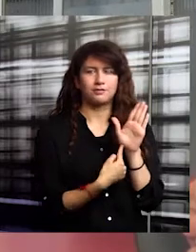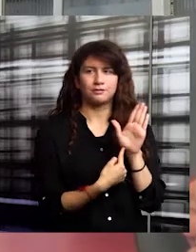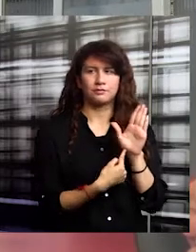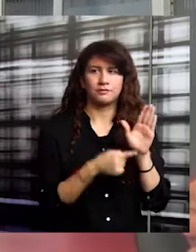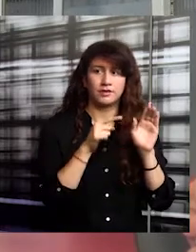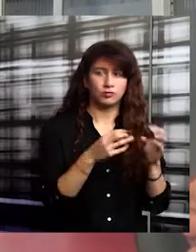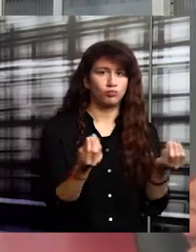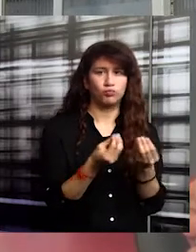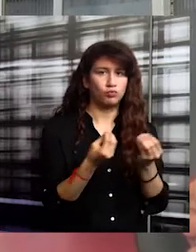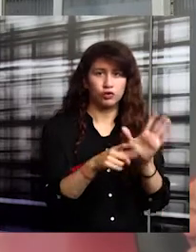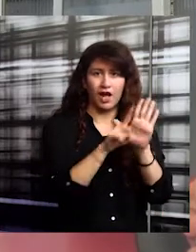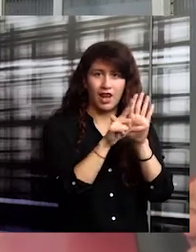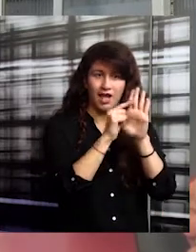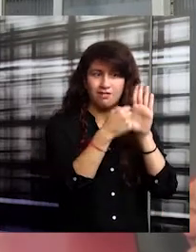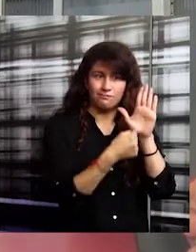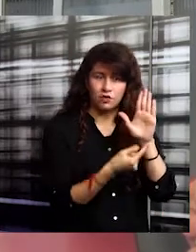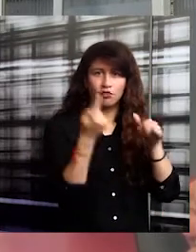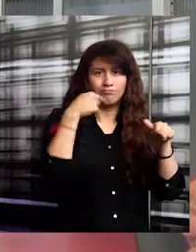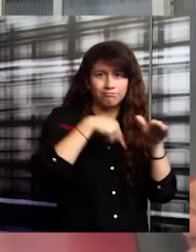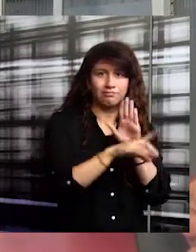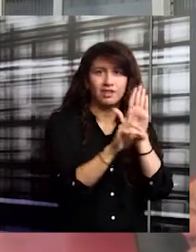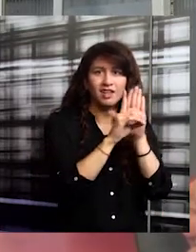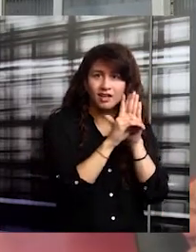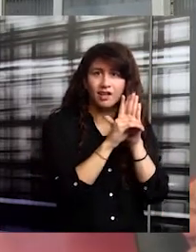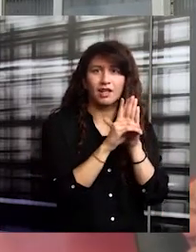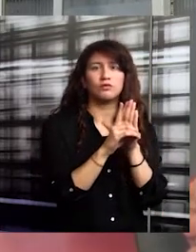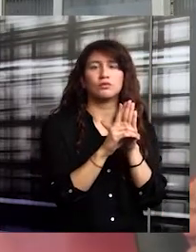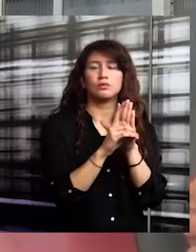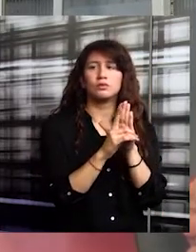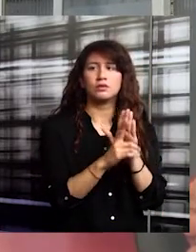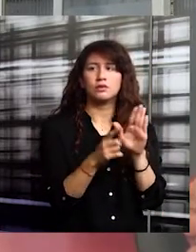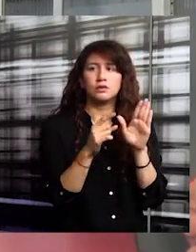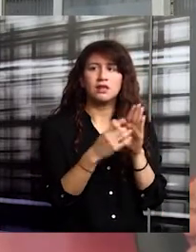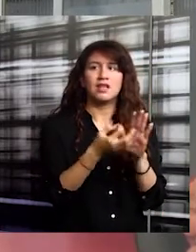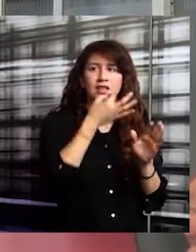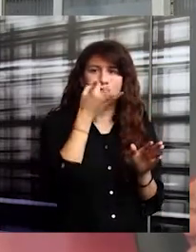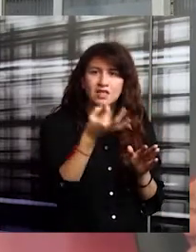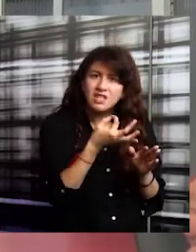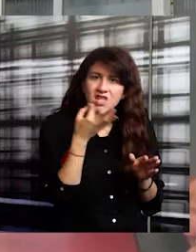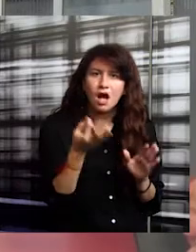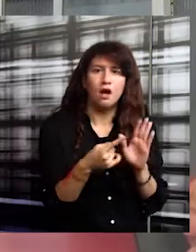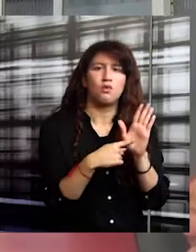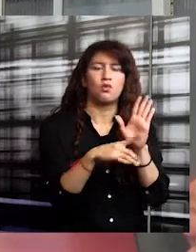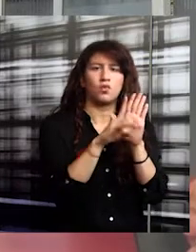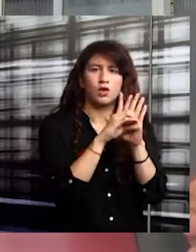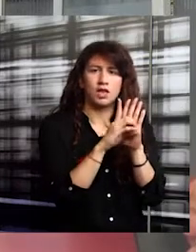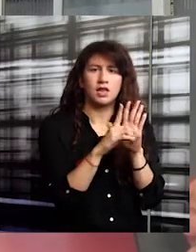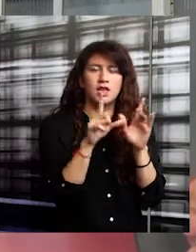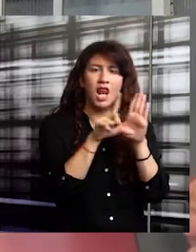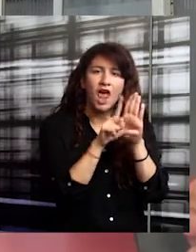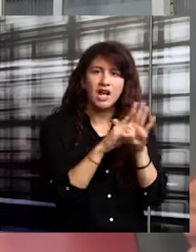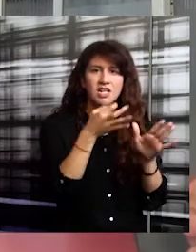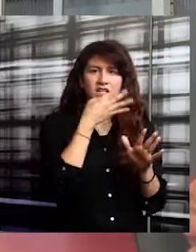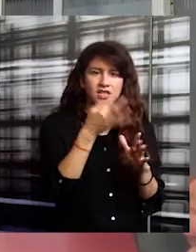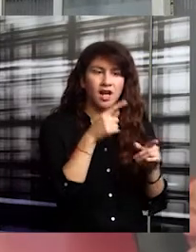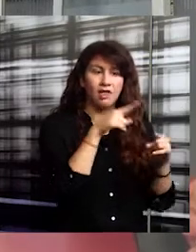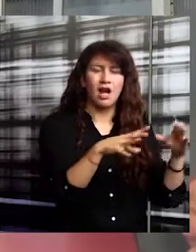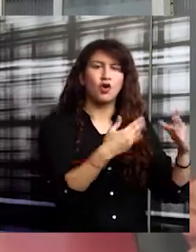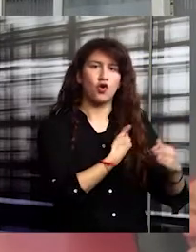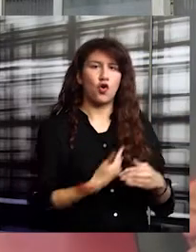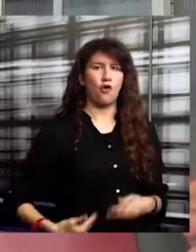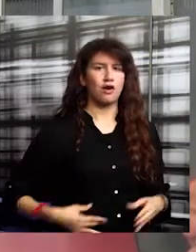es decir, decretos dictados o leyes dictadas en el gobierno militar. Y por otro